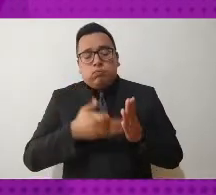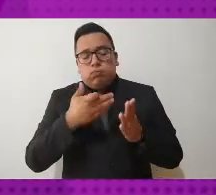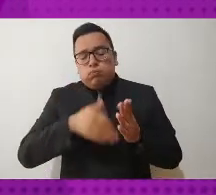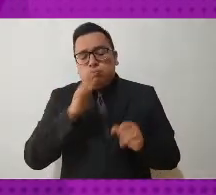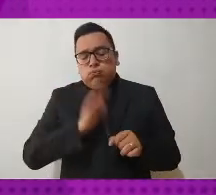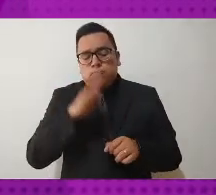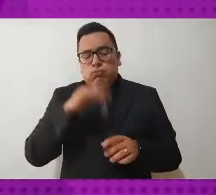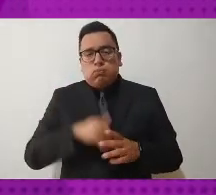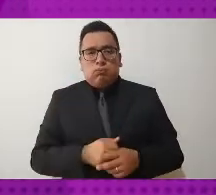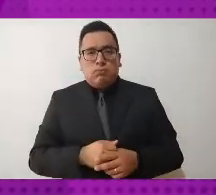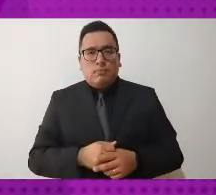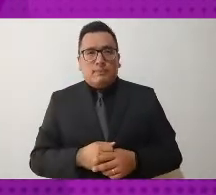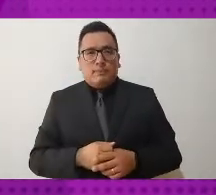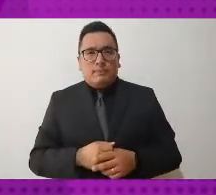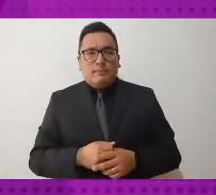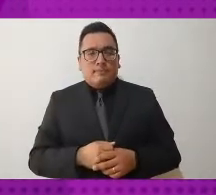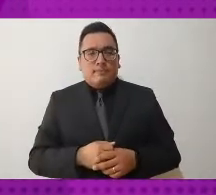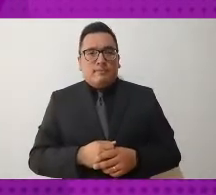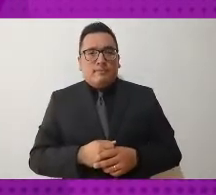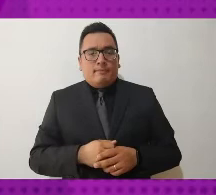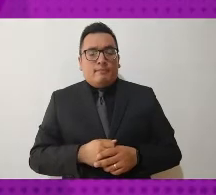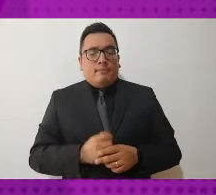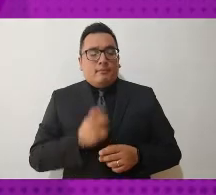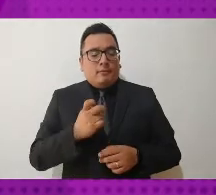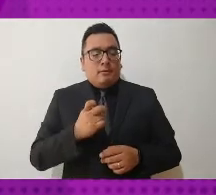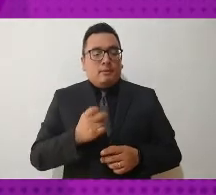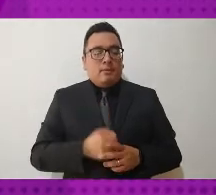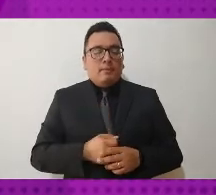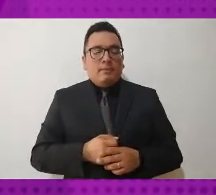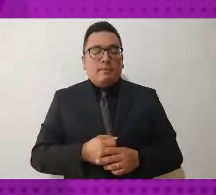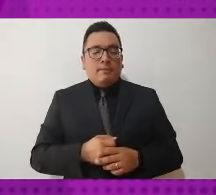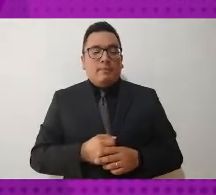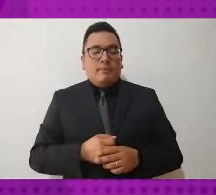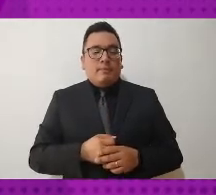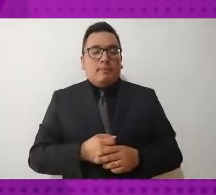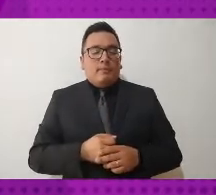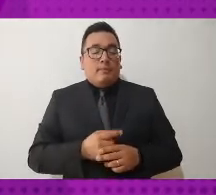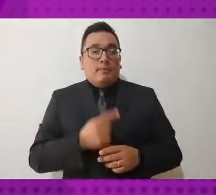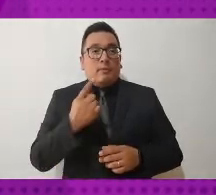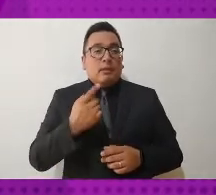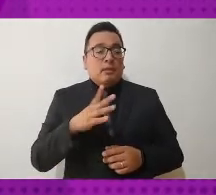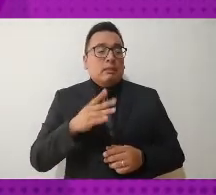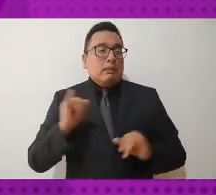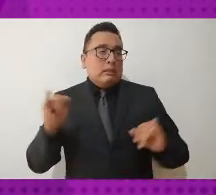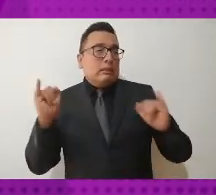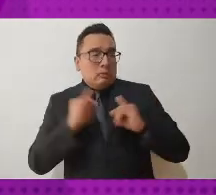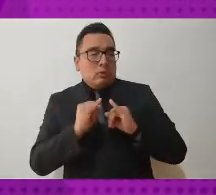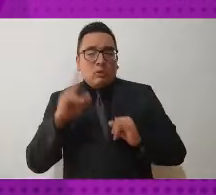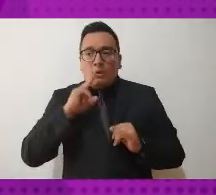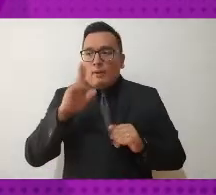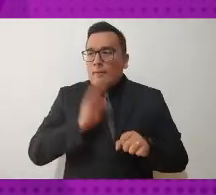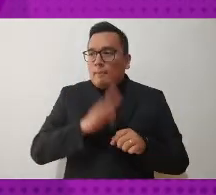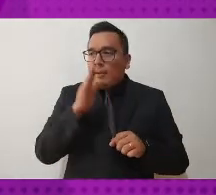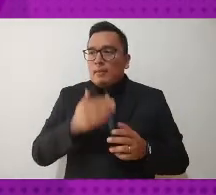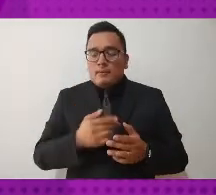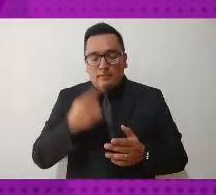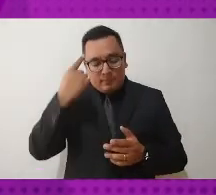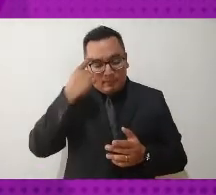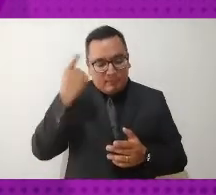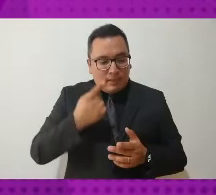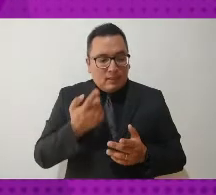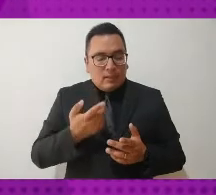falta muchísimo muchísimo por trabajar por desarrollar y porque las instituciones abrir esos espacios